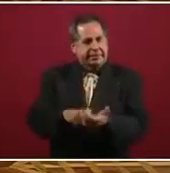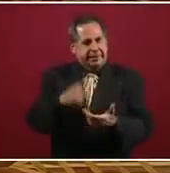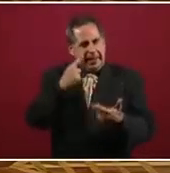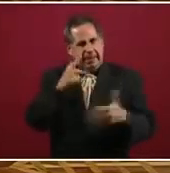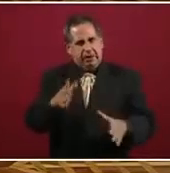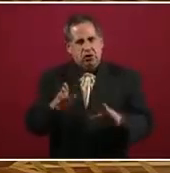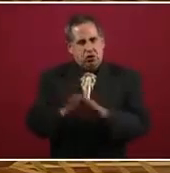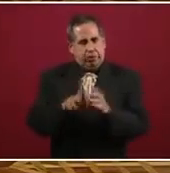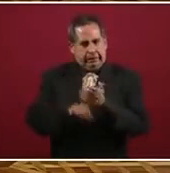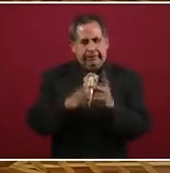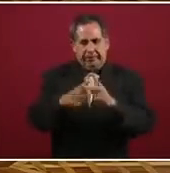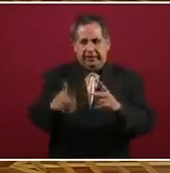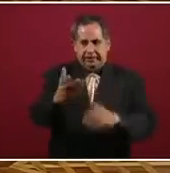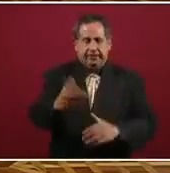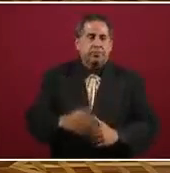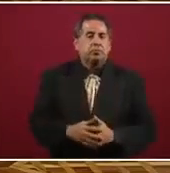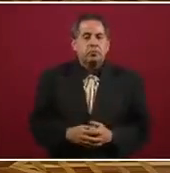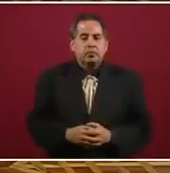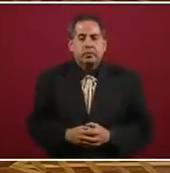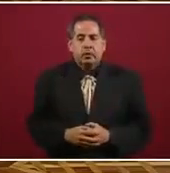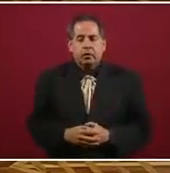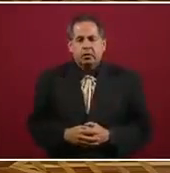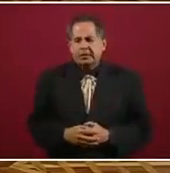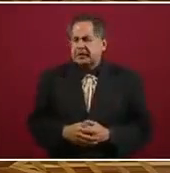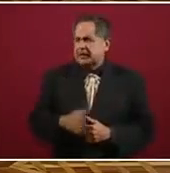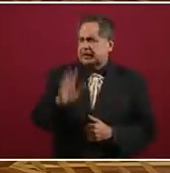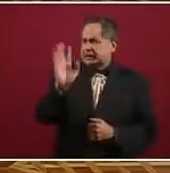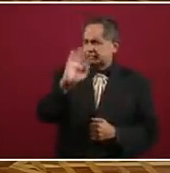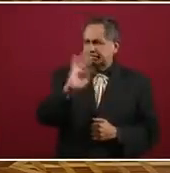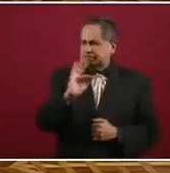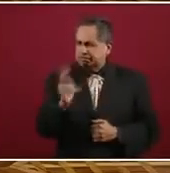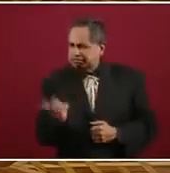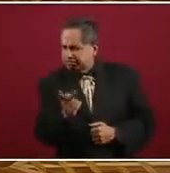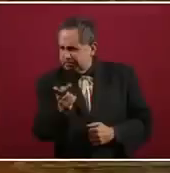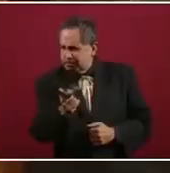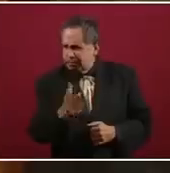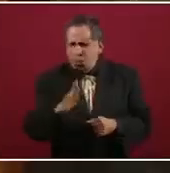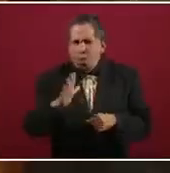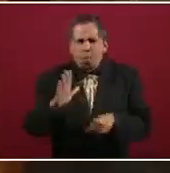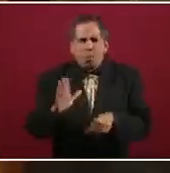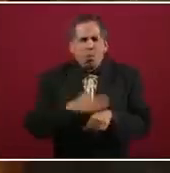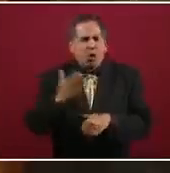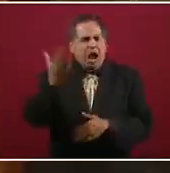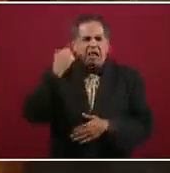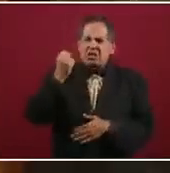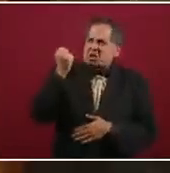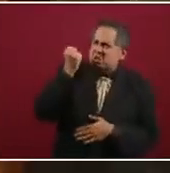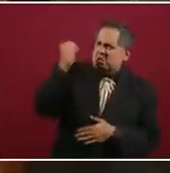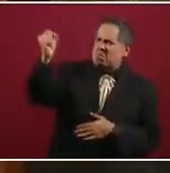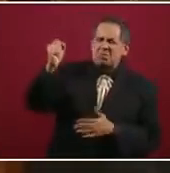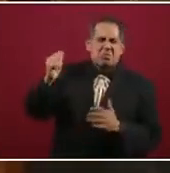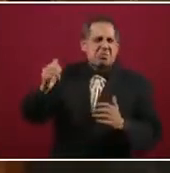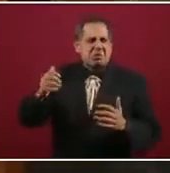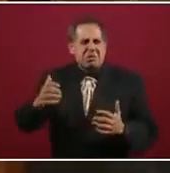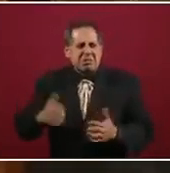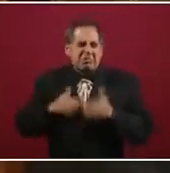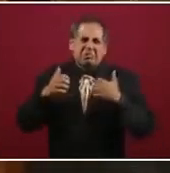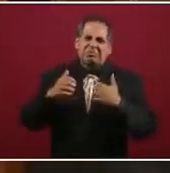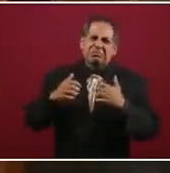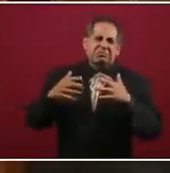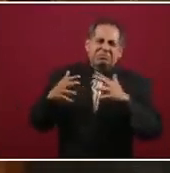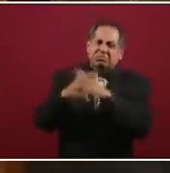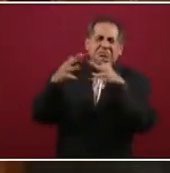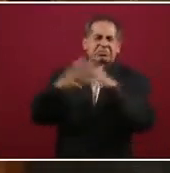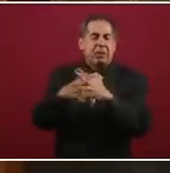Así comienza. ¿Y se han preguntado por qué fue necesario un levantamiento armado en nuestro país en